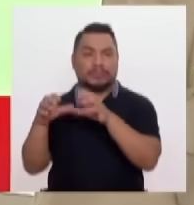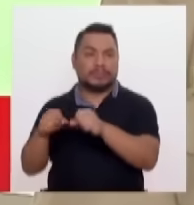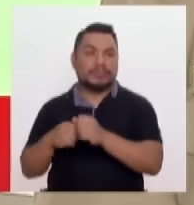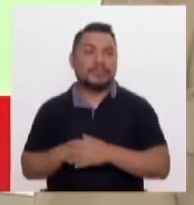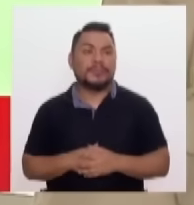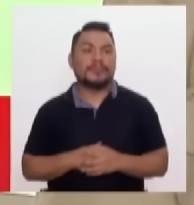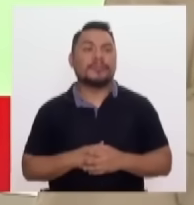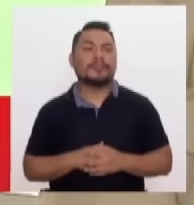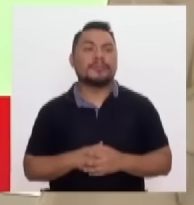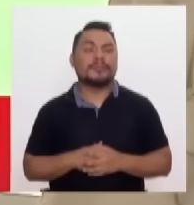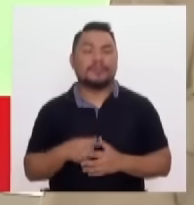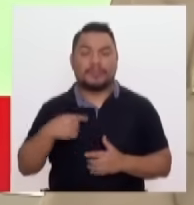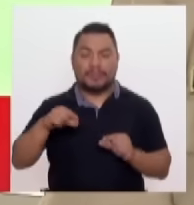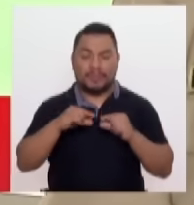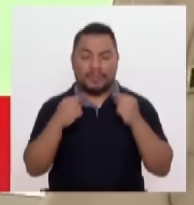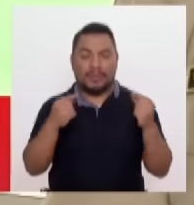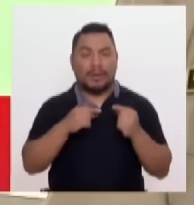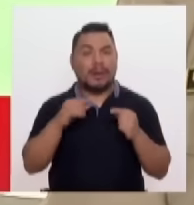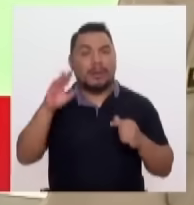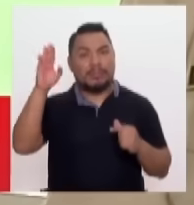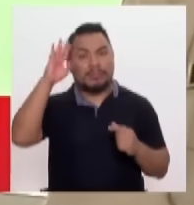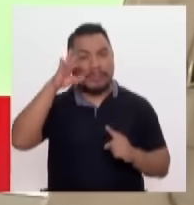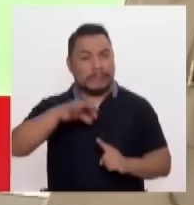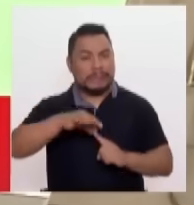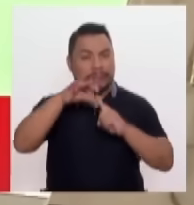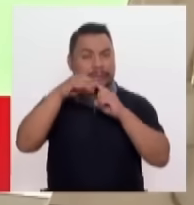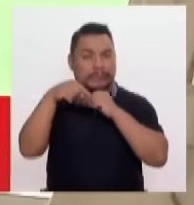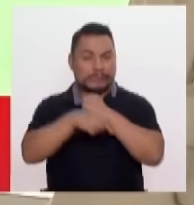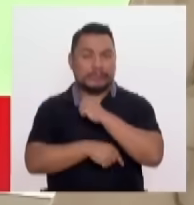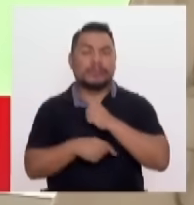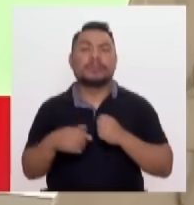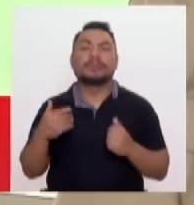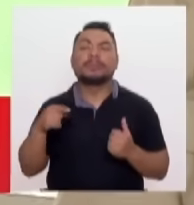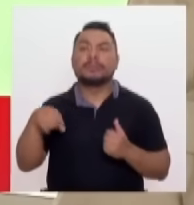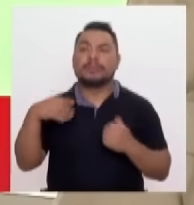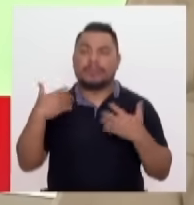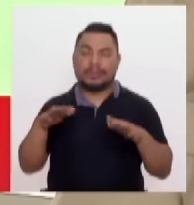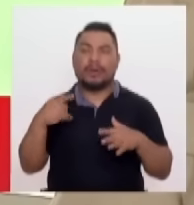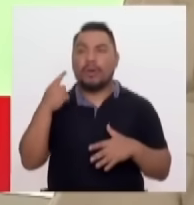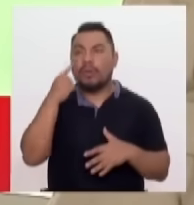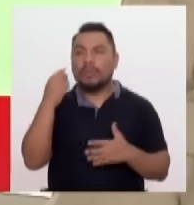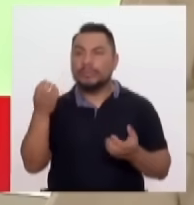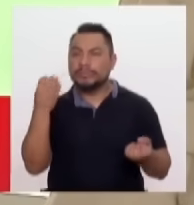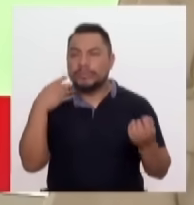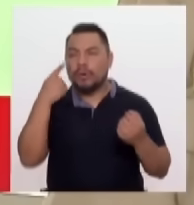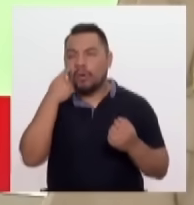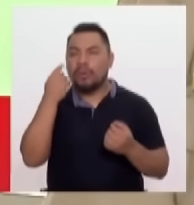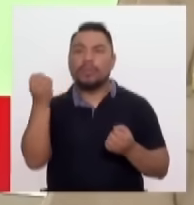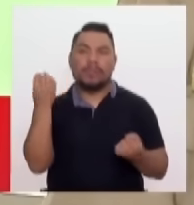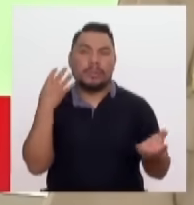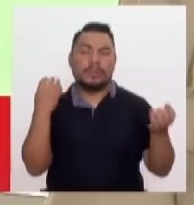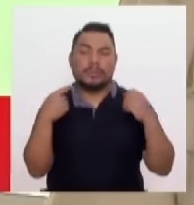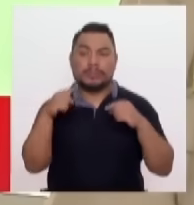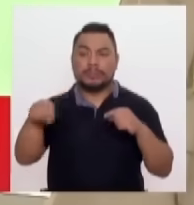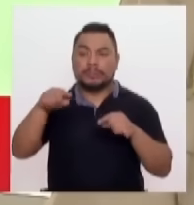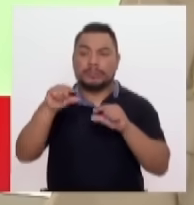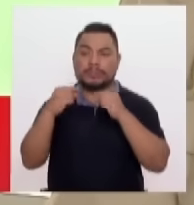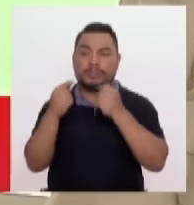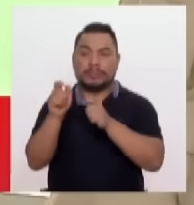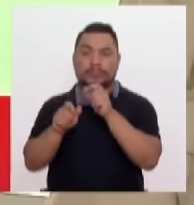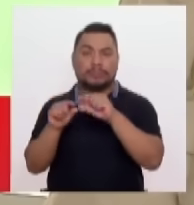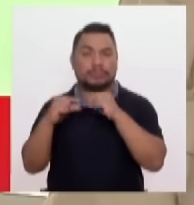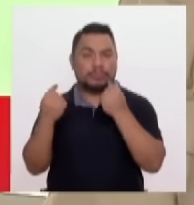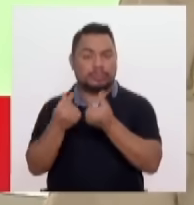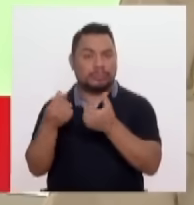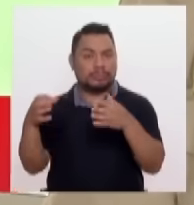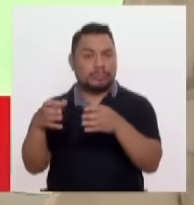Detectives de la División de Investigación de Homicidios y la Brigada Especial contra la Criminalidad Extranjera logran tener conocimiento que integrantes